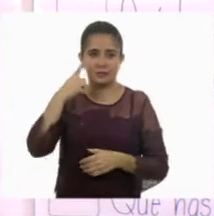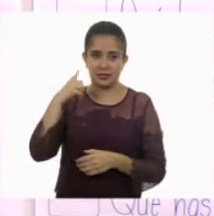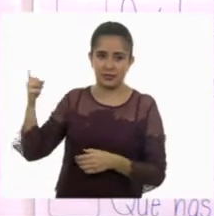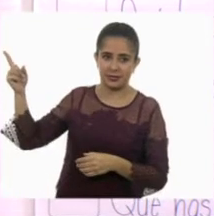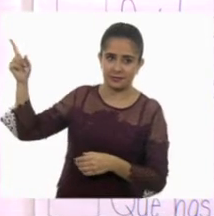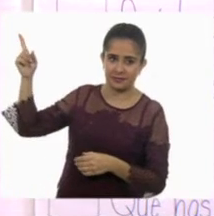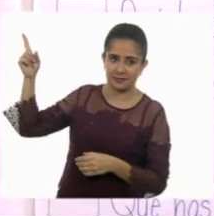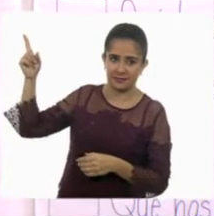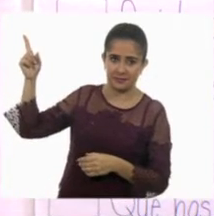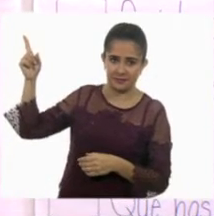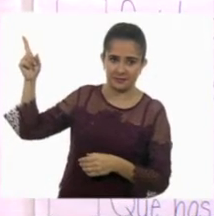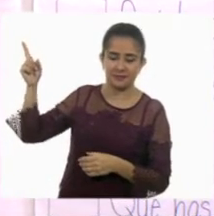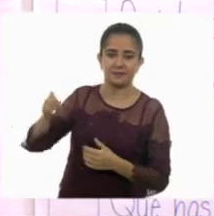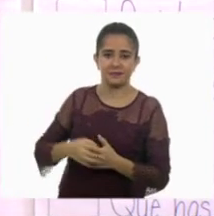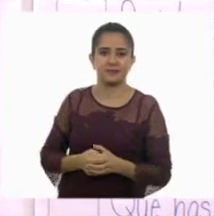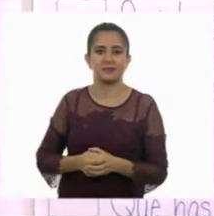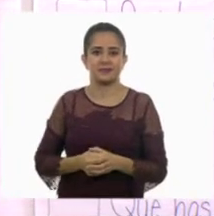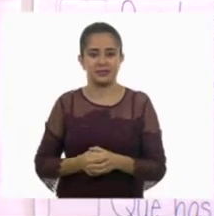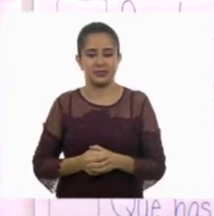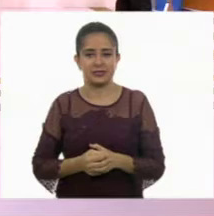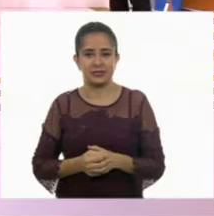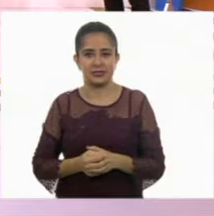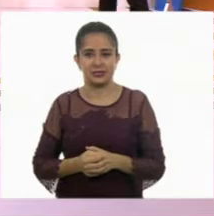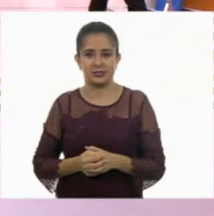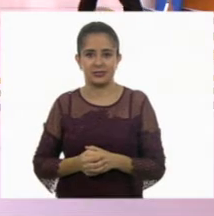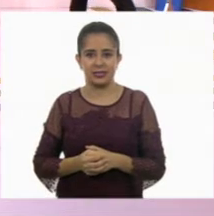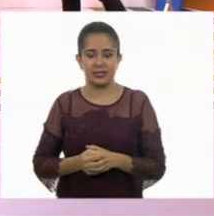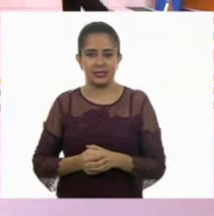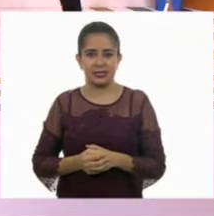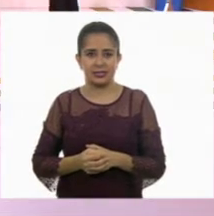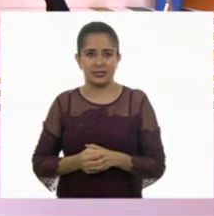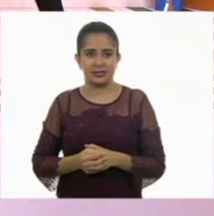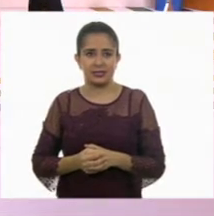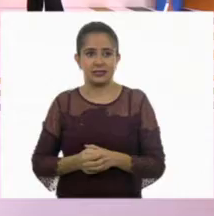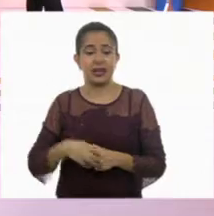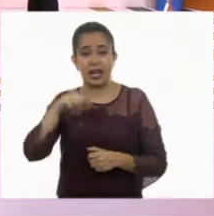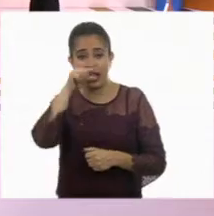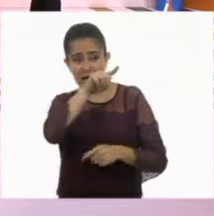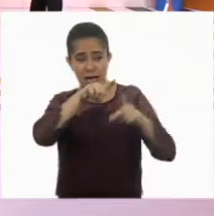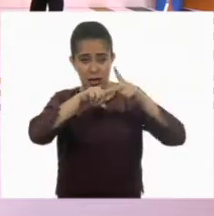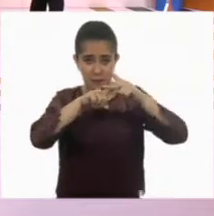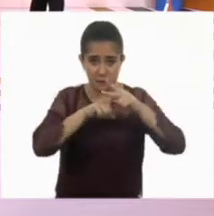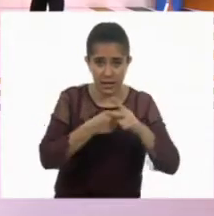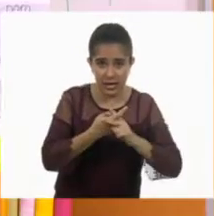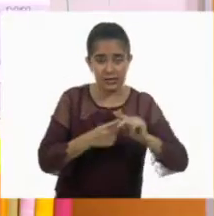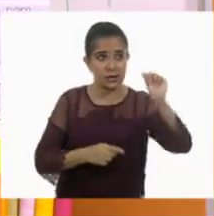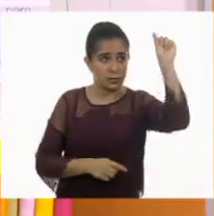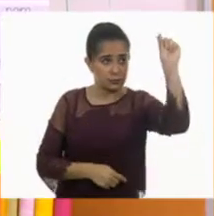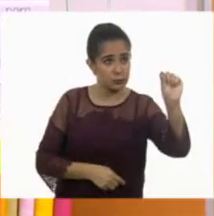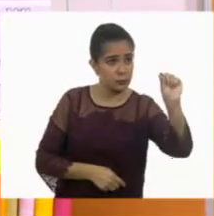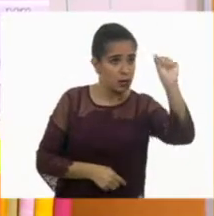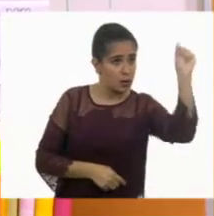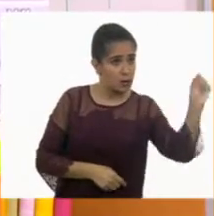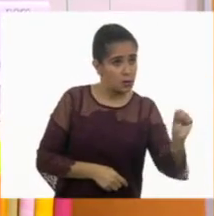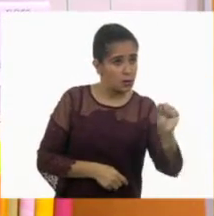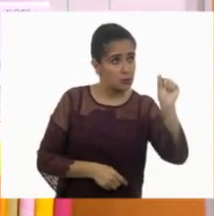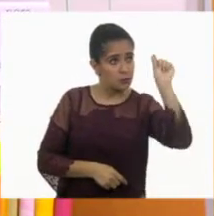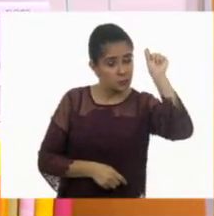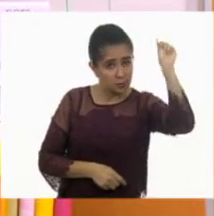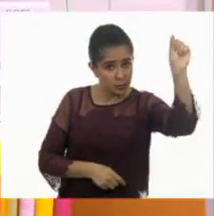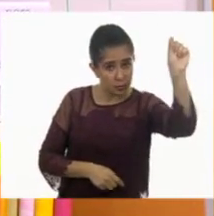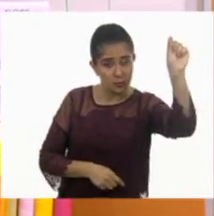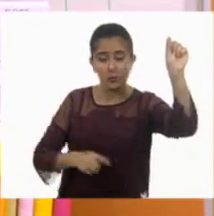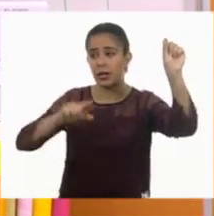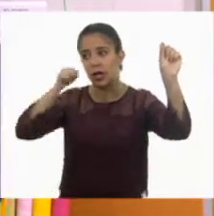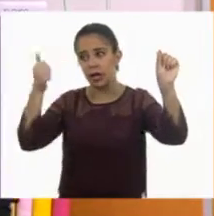Eso no habíamos hablado. A ver, ¿tú me puedes decir? Así es. Aquí estamos iniciando primero con el puntito y después hacemos